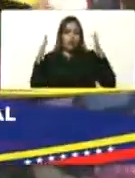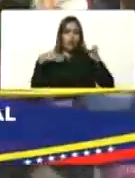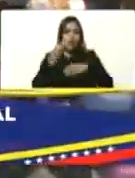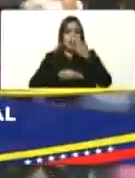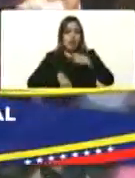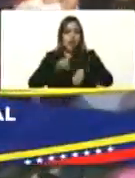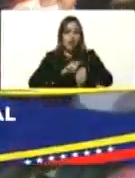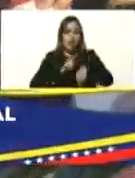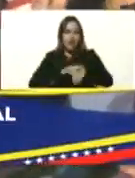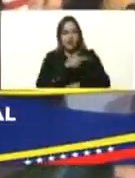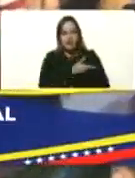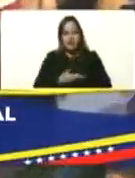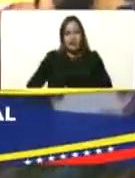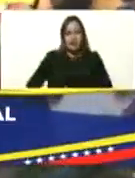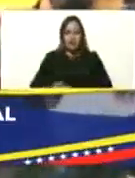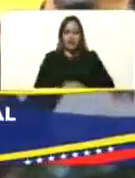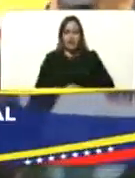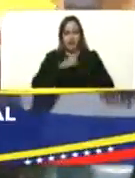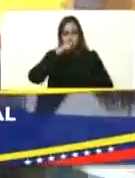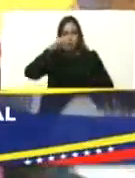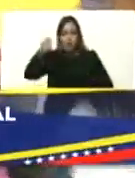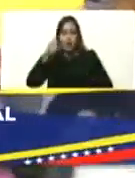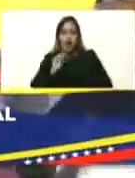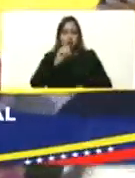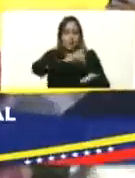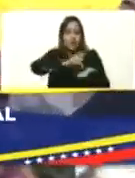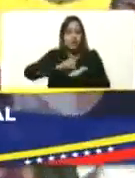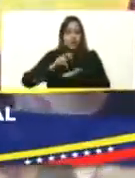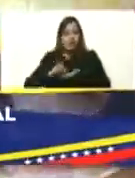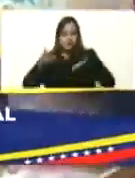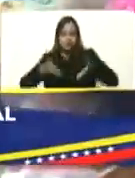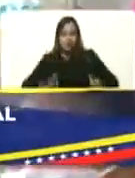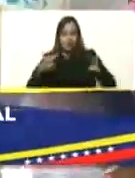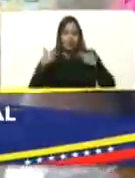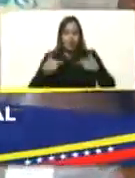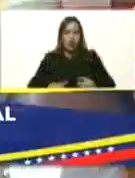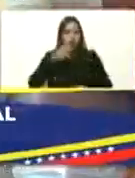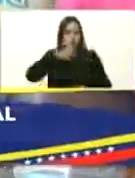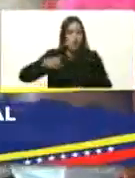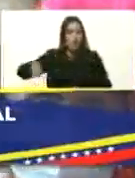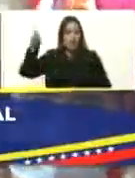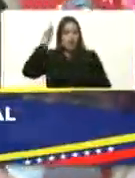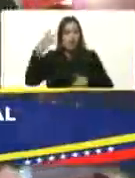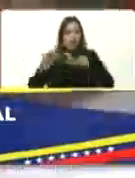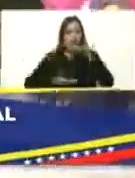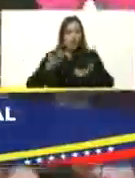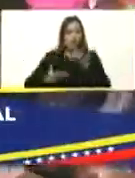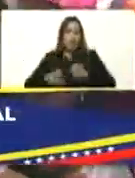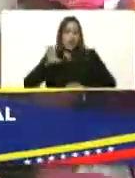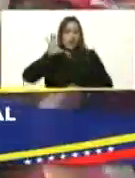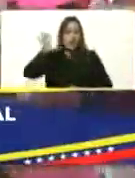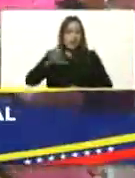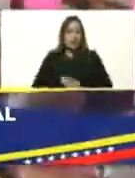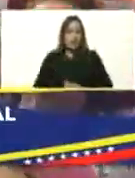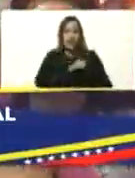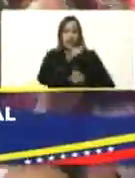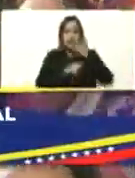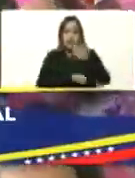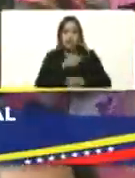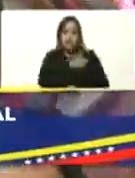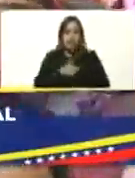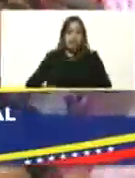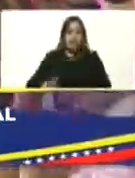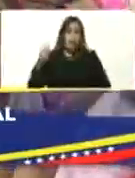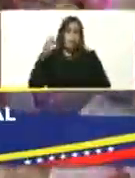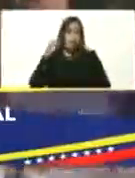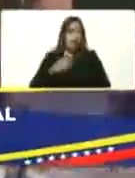al jefe de Estado venezolano, quienes están presentes, parte humanizado, pueblos indígenas, cocineras de la patria, vicepresidencia, mujeres del